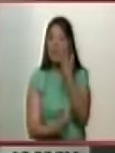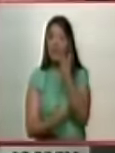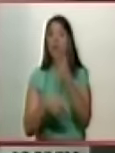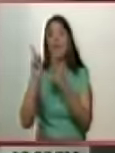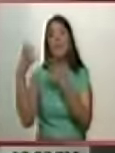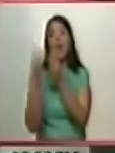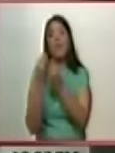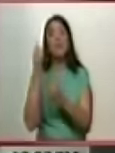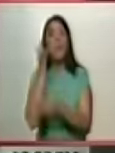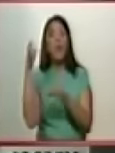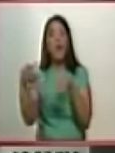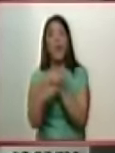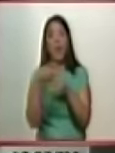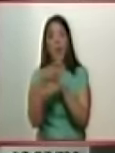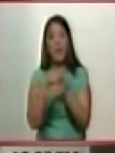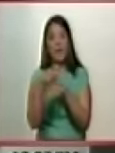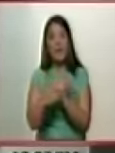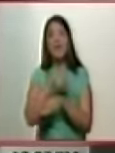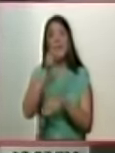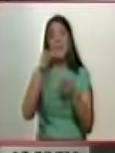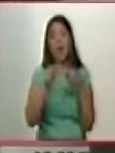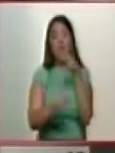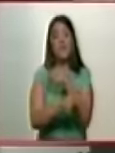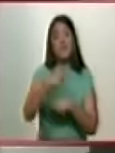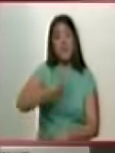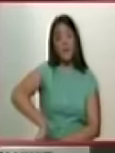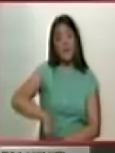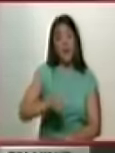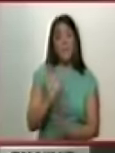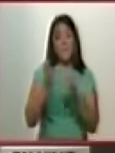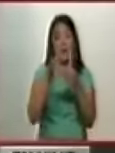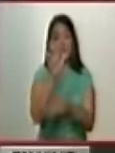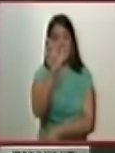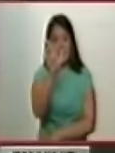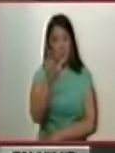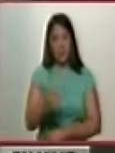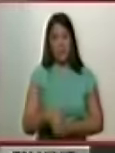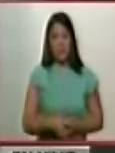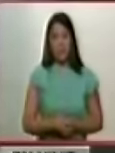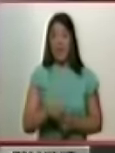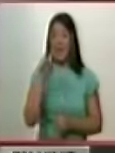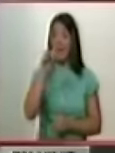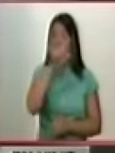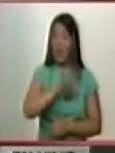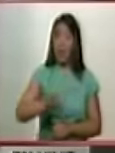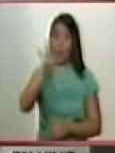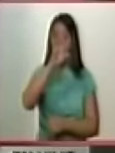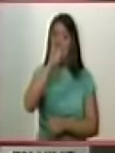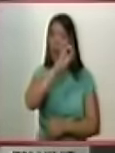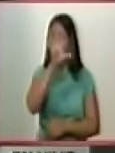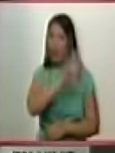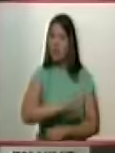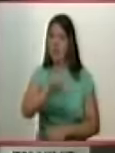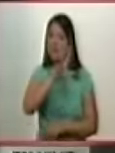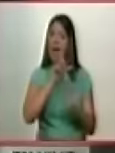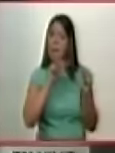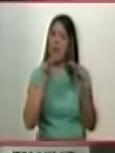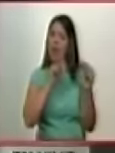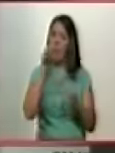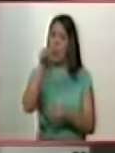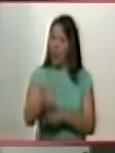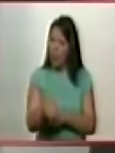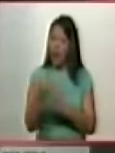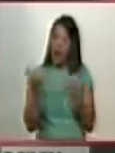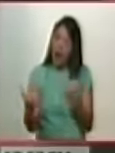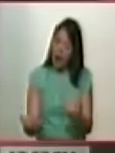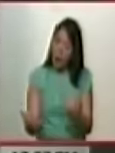acompaña la gobernadora del estado Falcón y el vicepresidente del Partido Socialista Unido de Venezuela en la zona occidental para conversar con él. Precisamente vamos